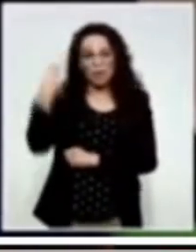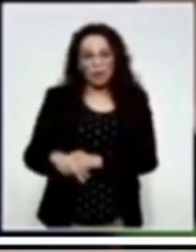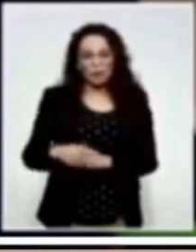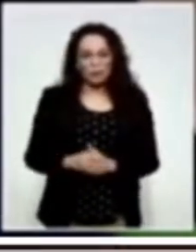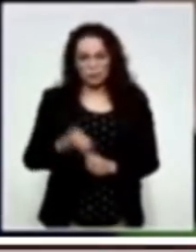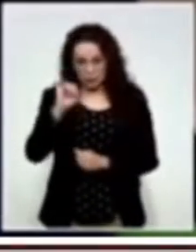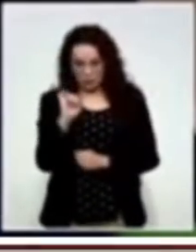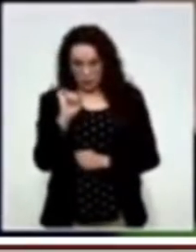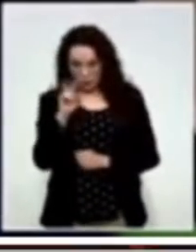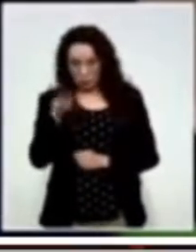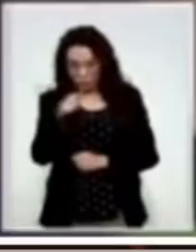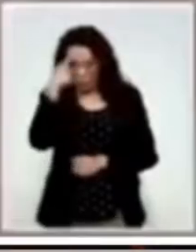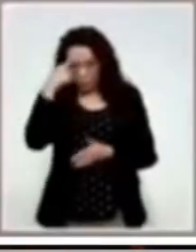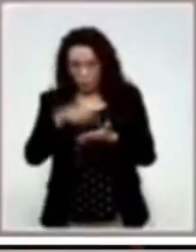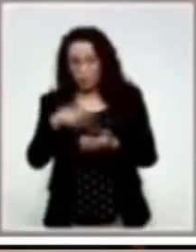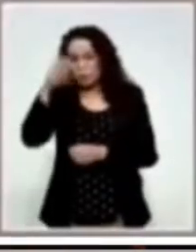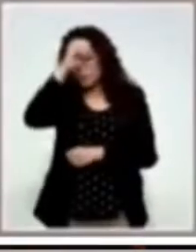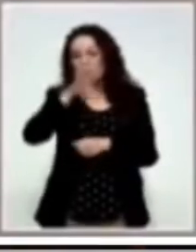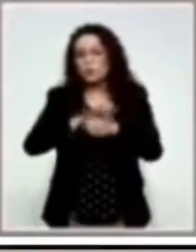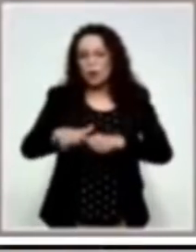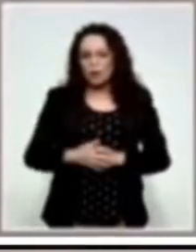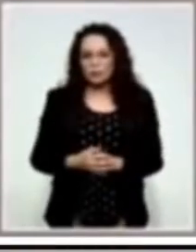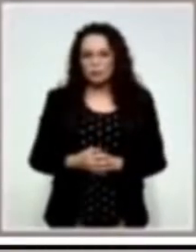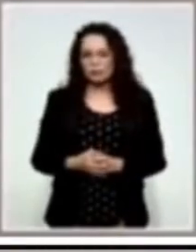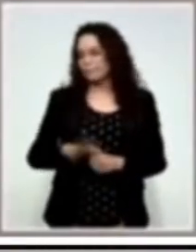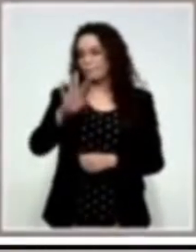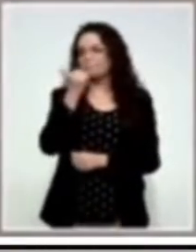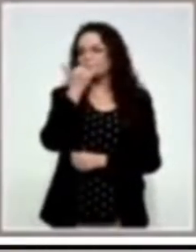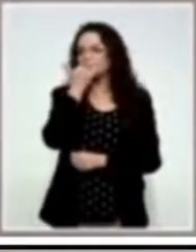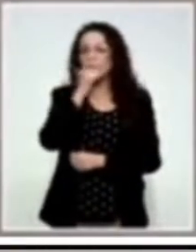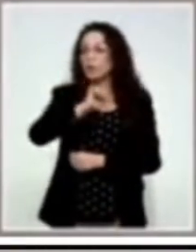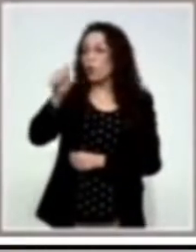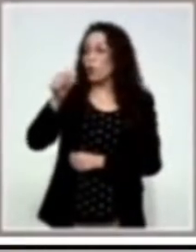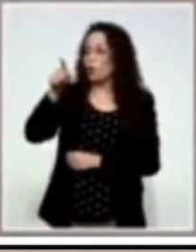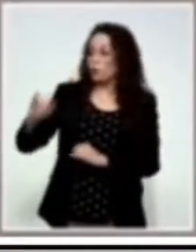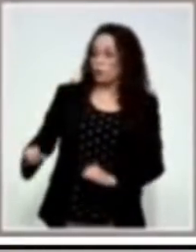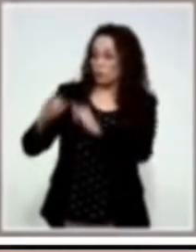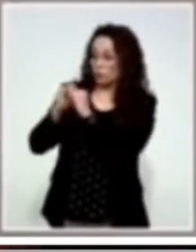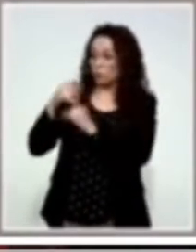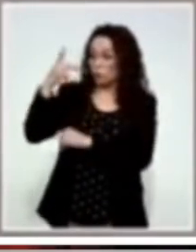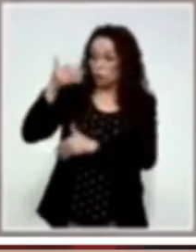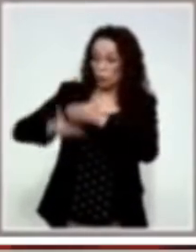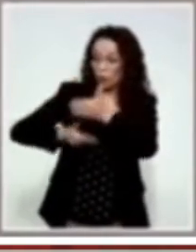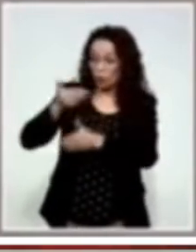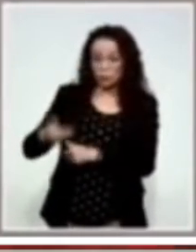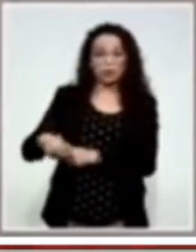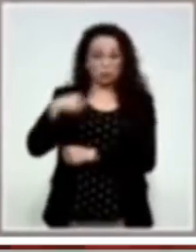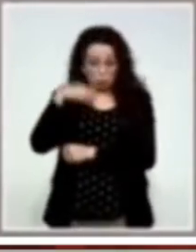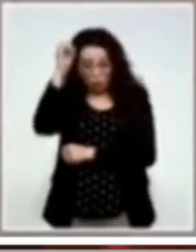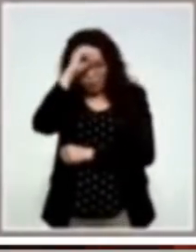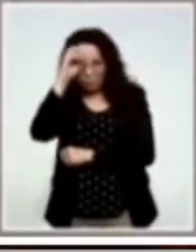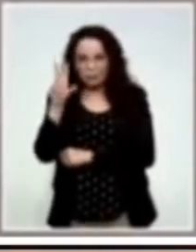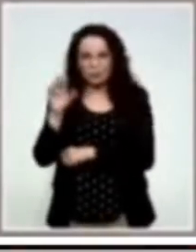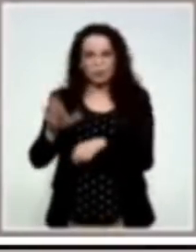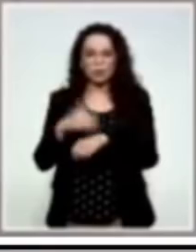calificativo? ¿Sí cabrían en ellos? Yo no opino sobre los procesos de otros poderes, porque no me gusta que opinen sobre los procesos